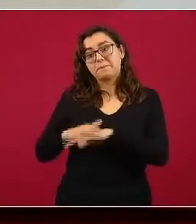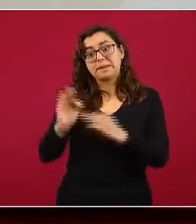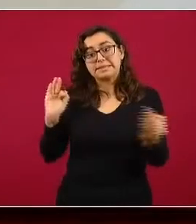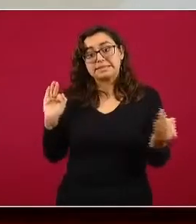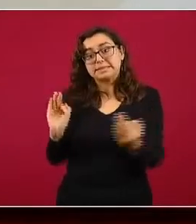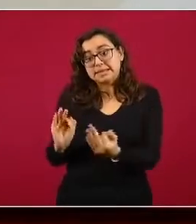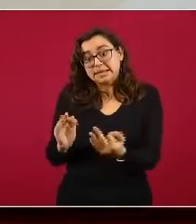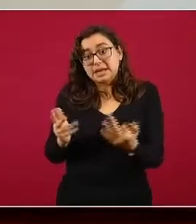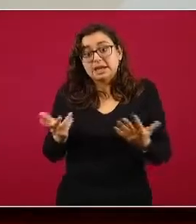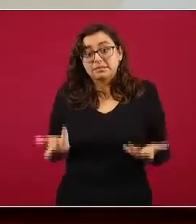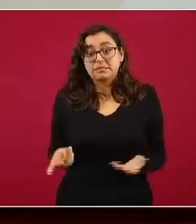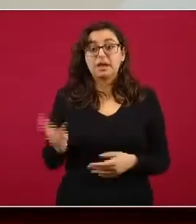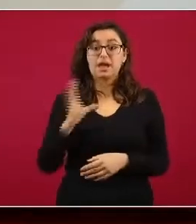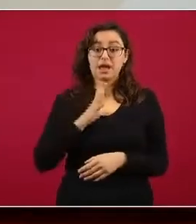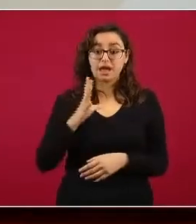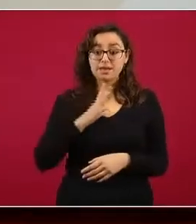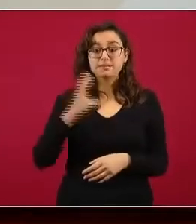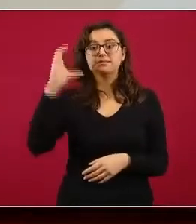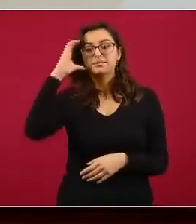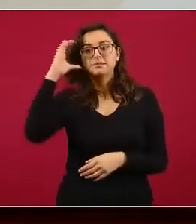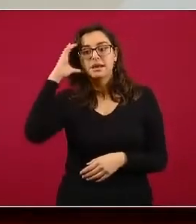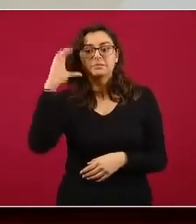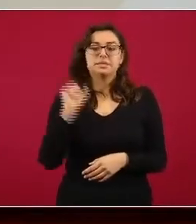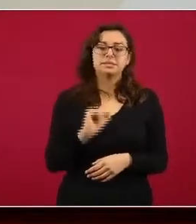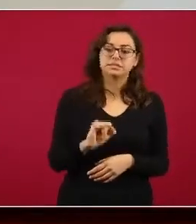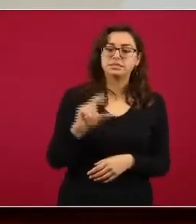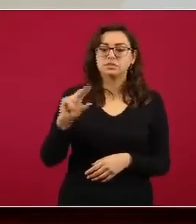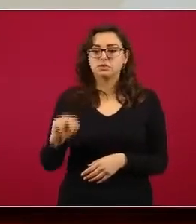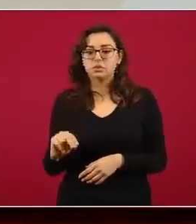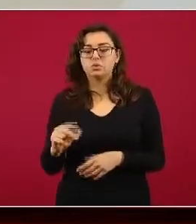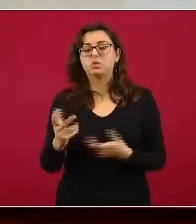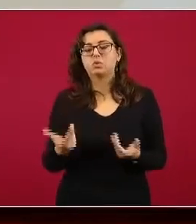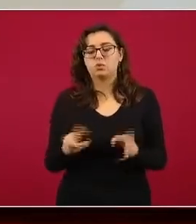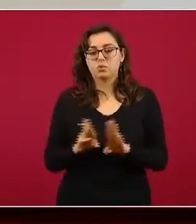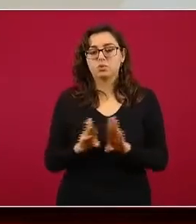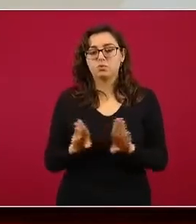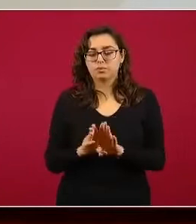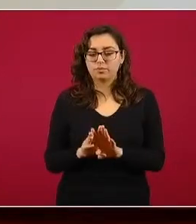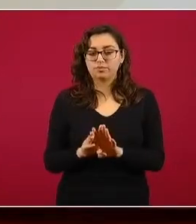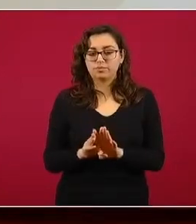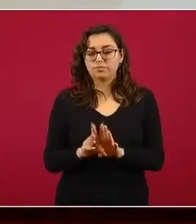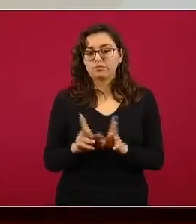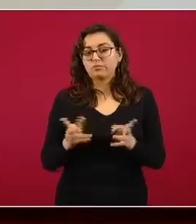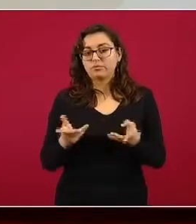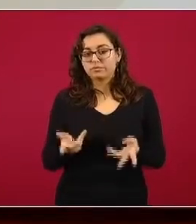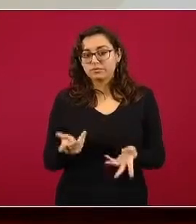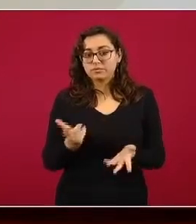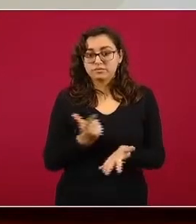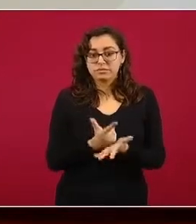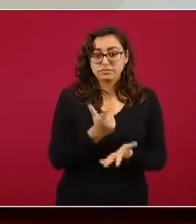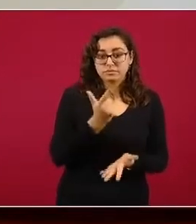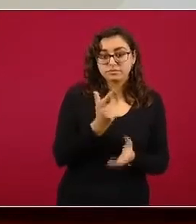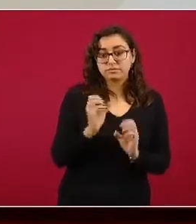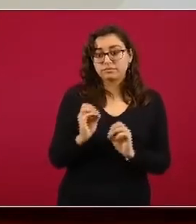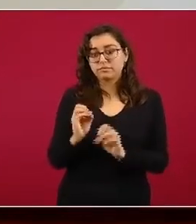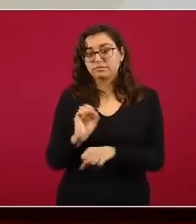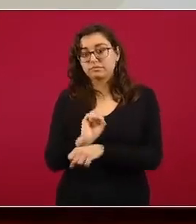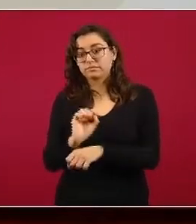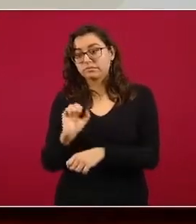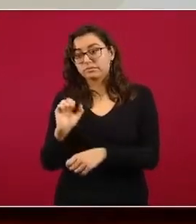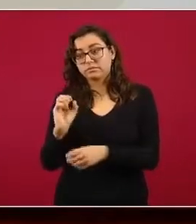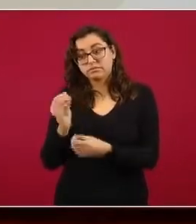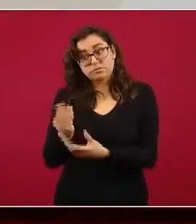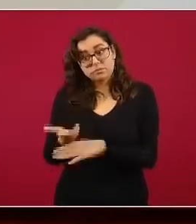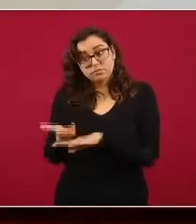demanda existiera una cama de hospital disponible, sea para un caso grave o para un caso